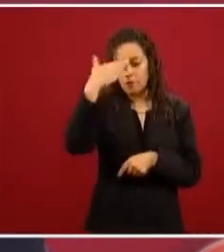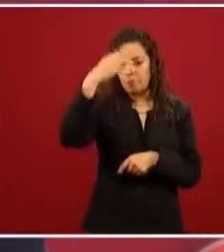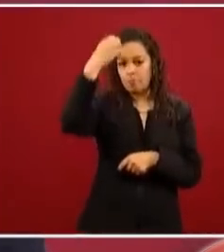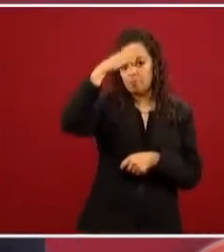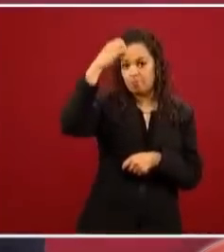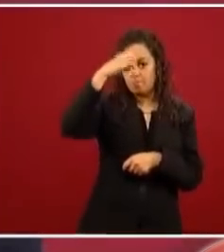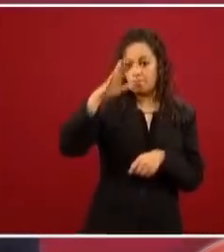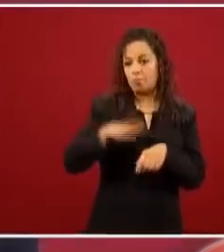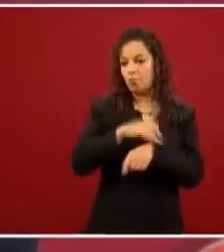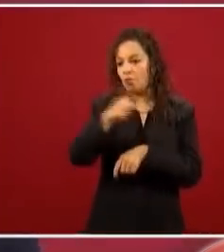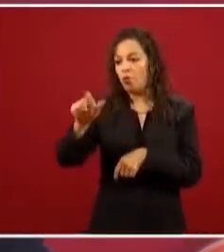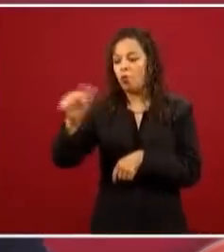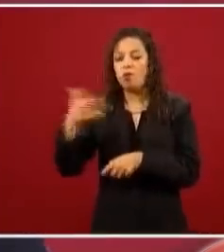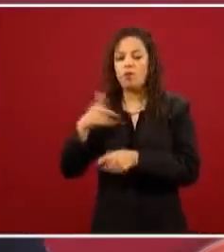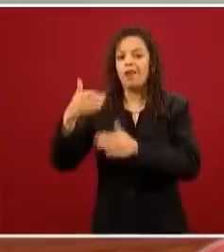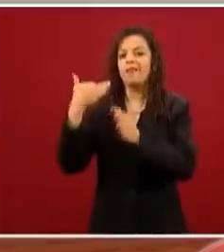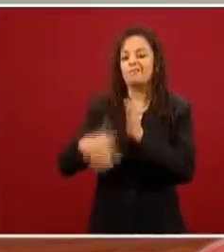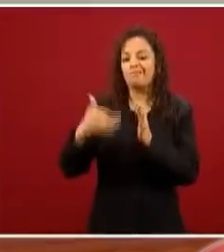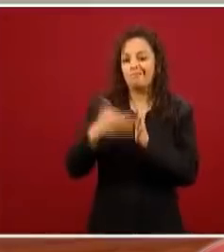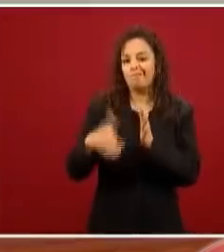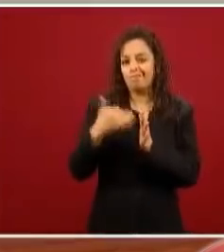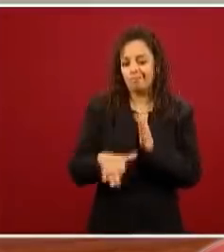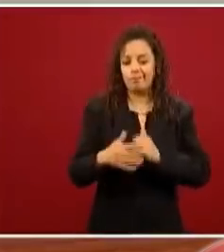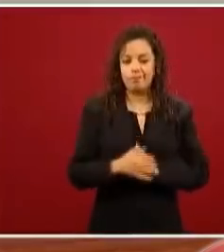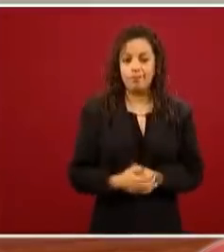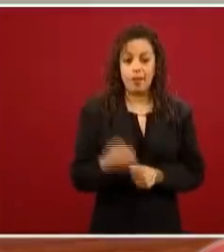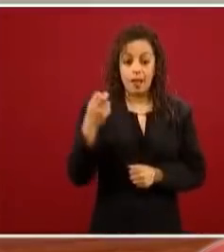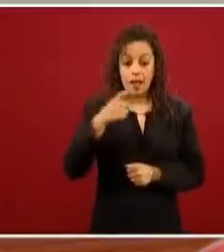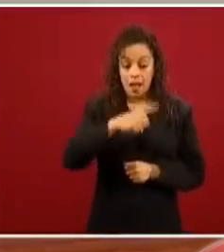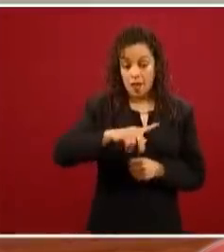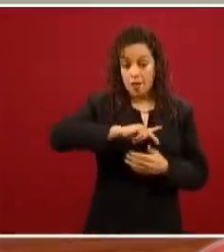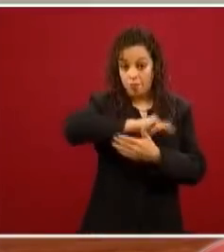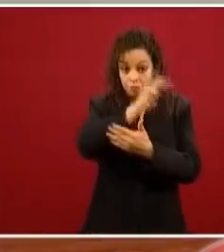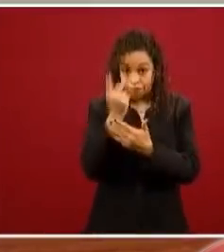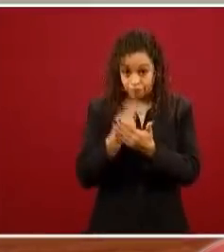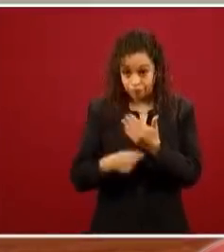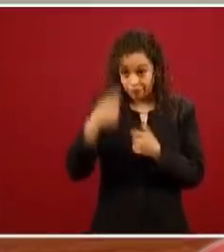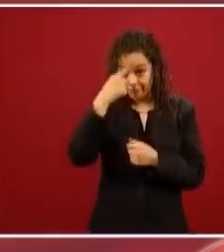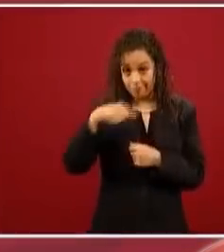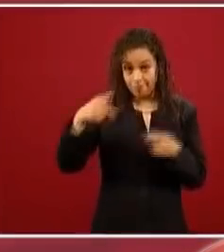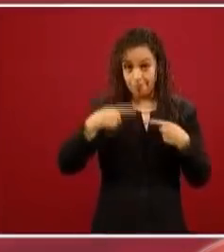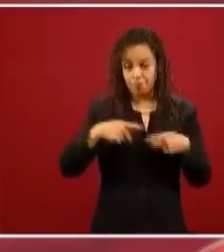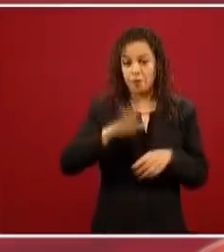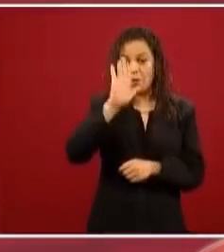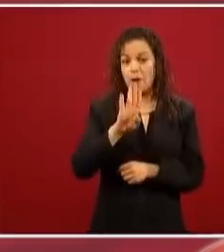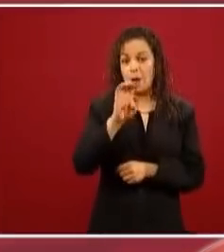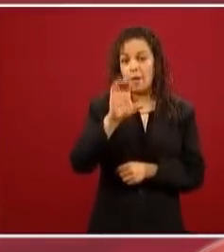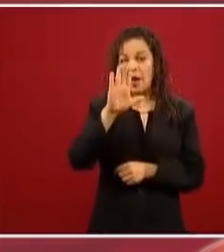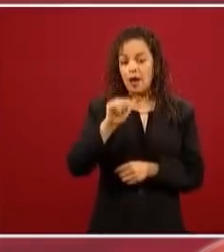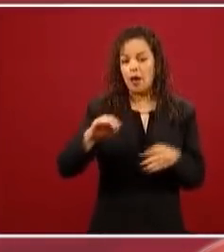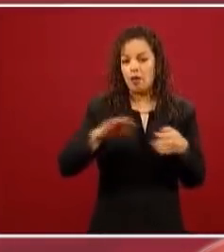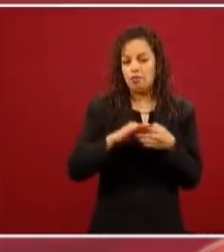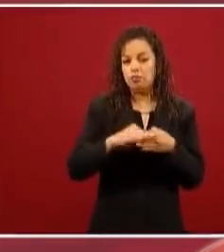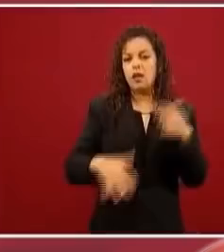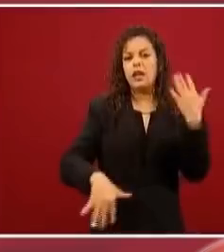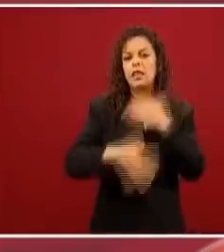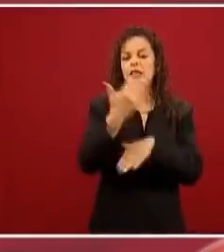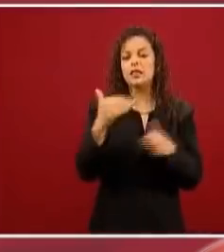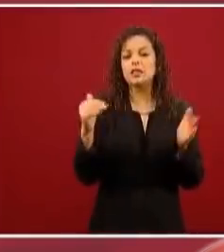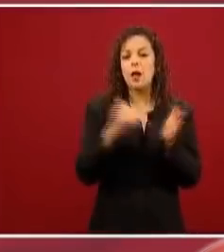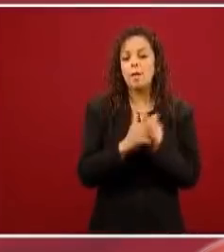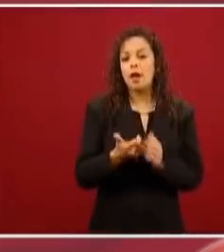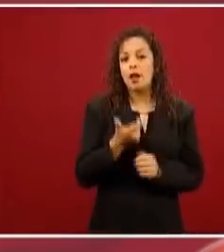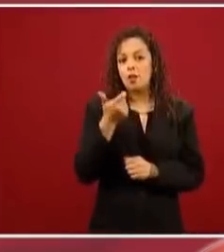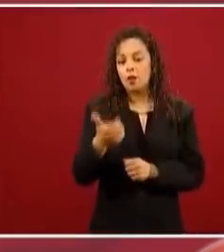señalar que el programa para estos residentes es con una beca, son cerca de 15,000 pesos, tienen